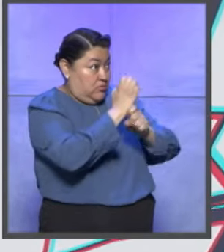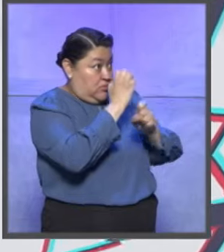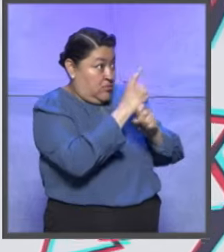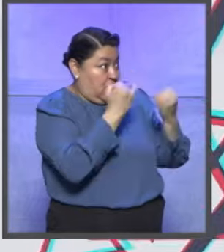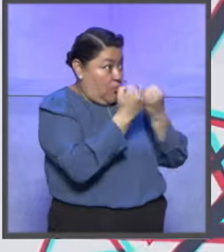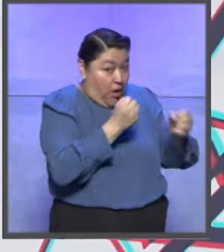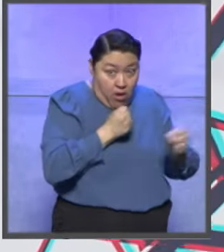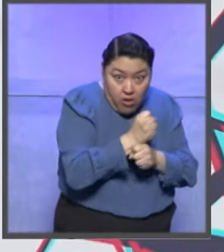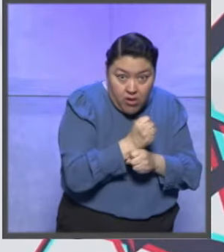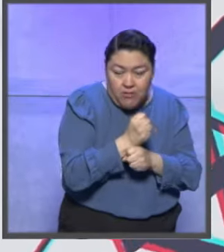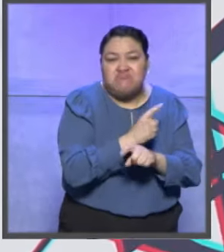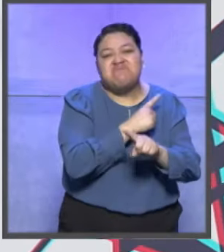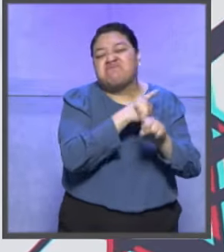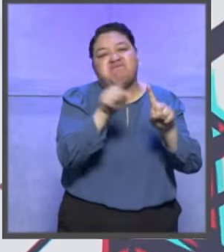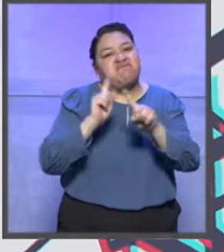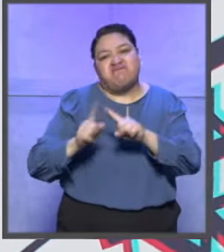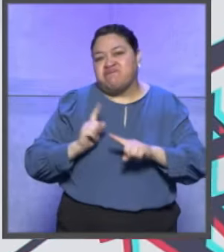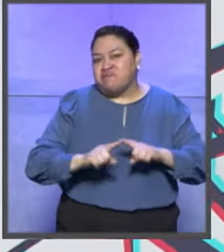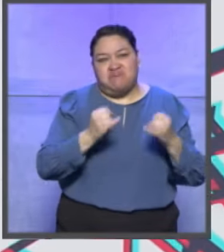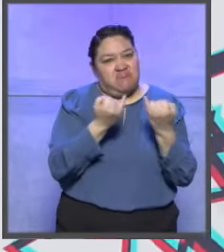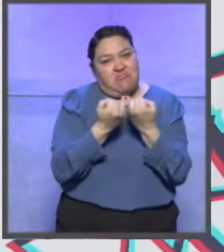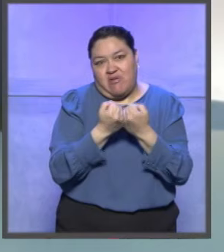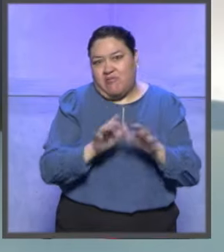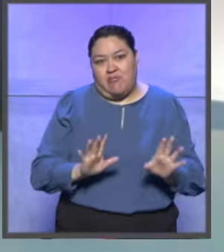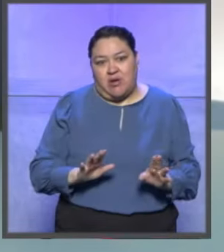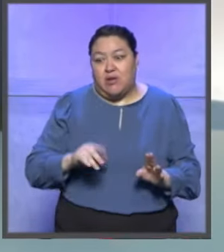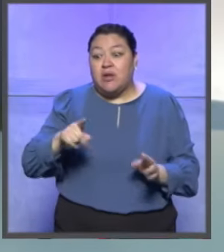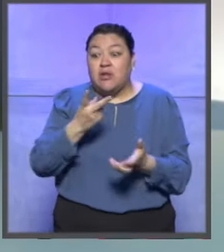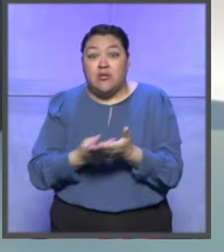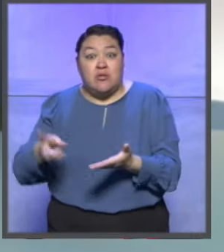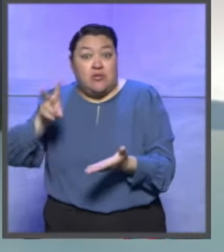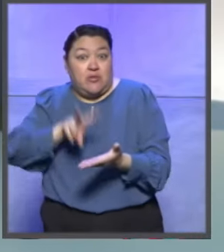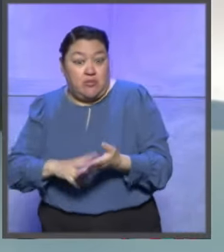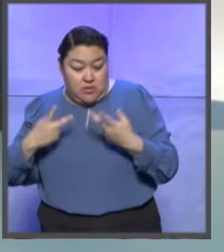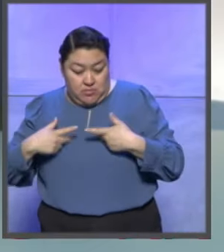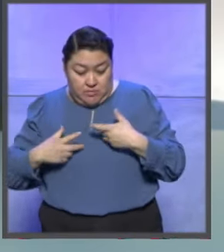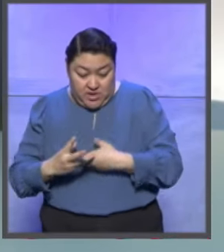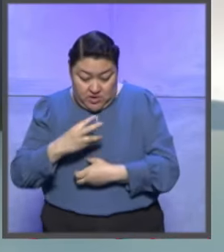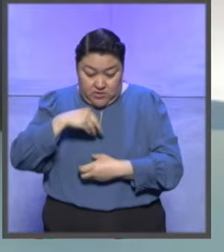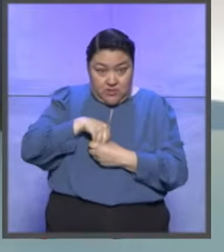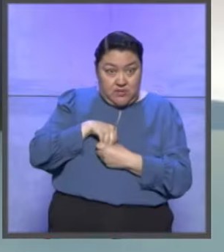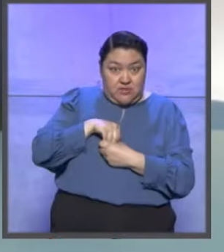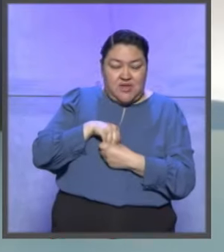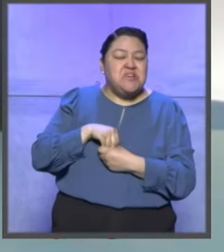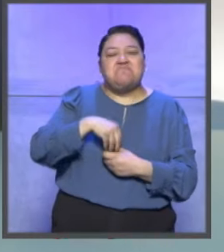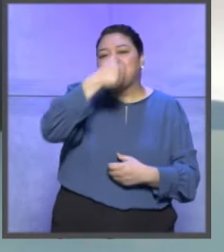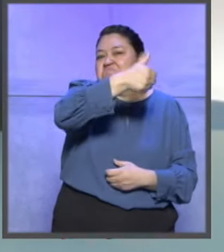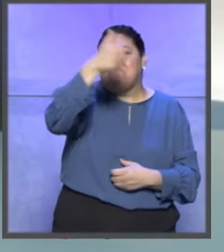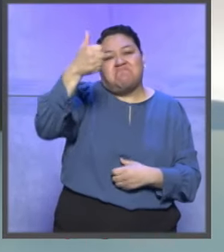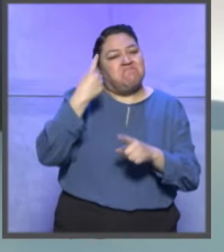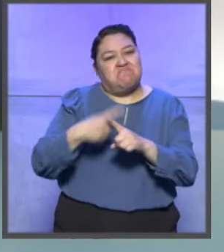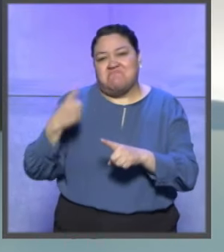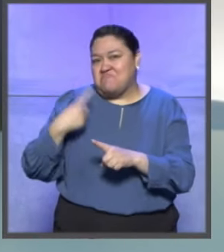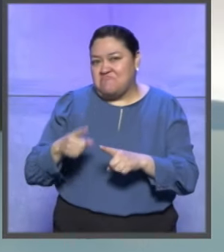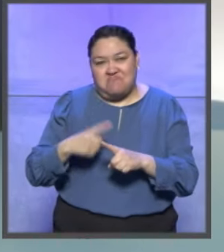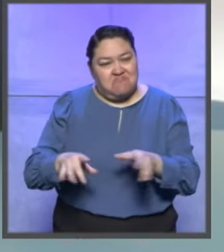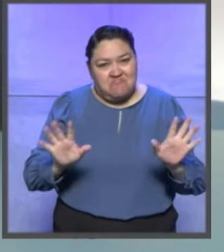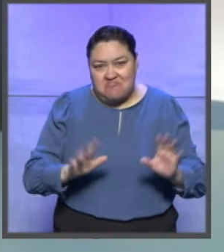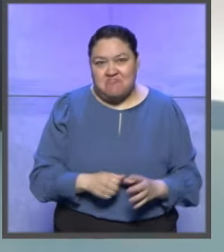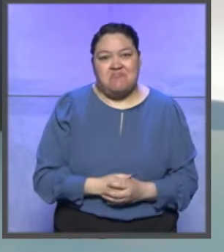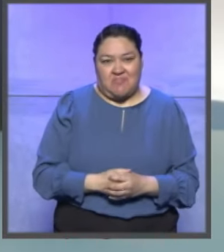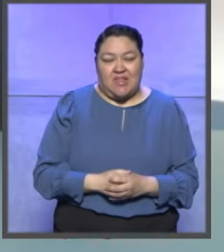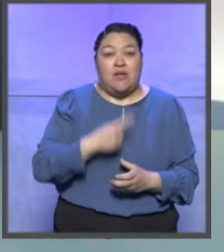son las mismas interseccionalidades que se viven en las distintas partes del país. Hay estados que tienen una más